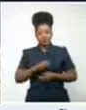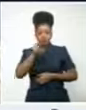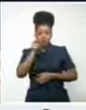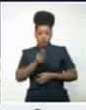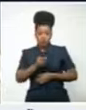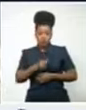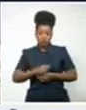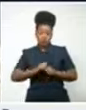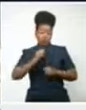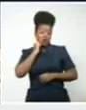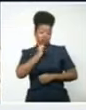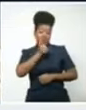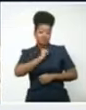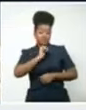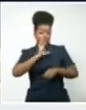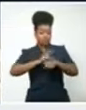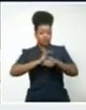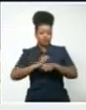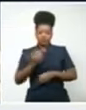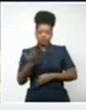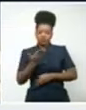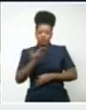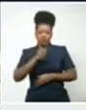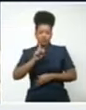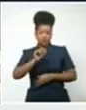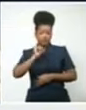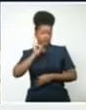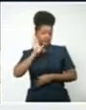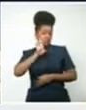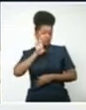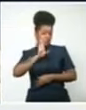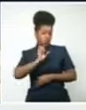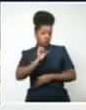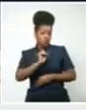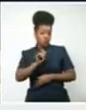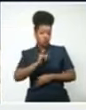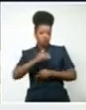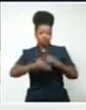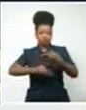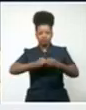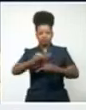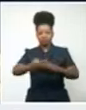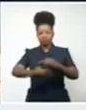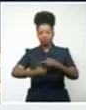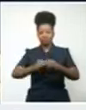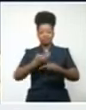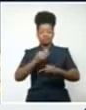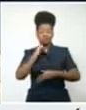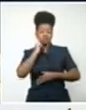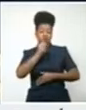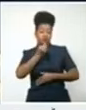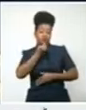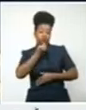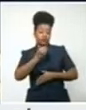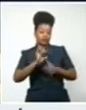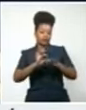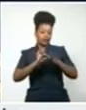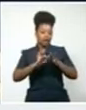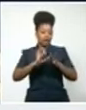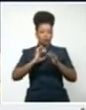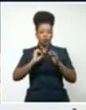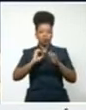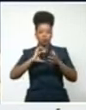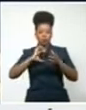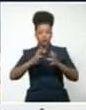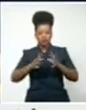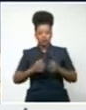la infección y facilita, pues, quizás la evolución un poquito más complicada. Esto